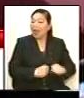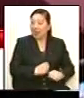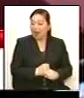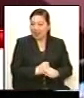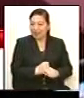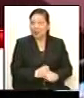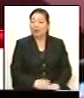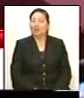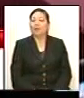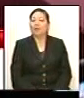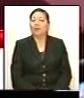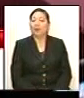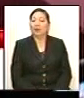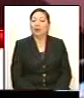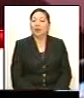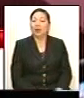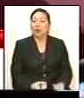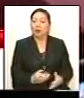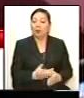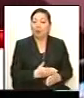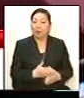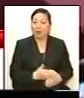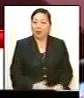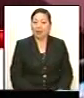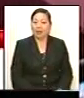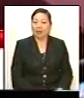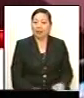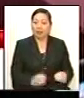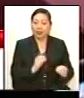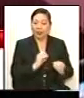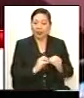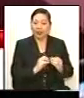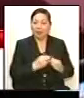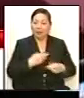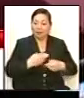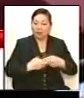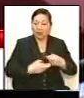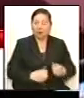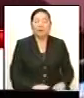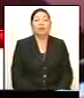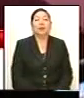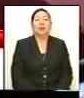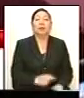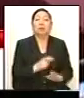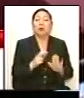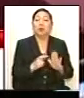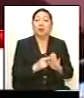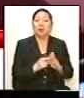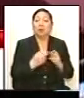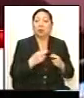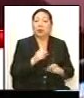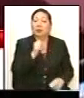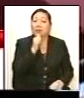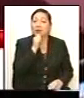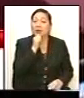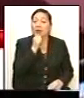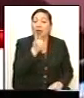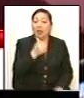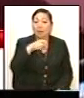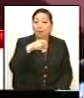Debe considerarse que como parte del proceso de estructuración y promoción de un proyecto de acción público-privada